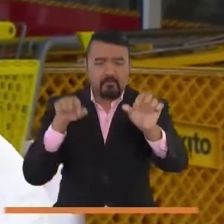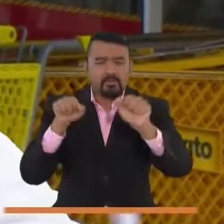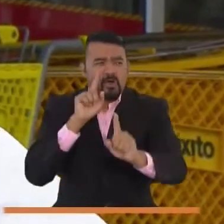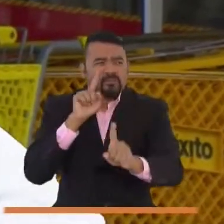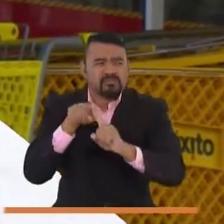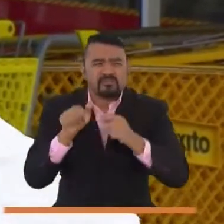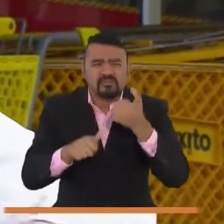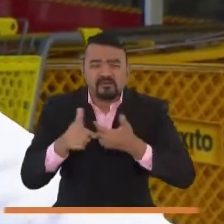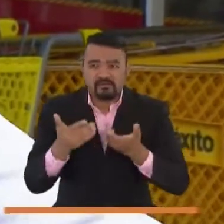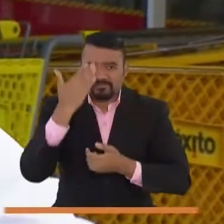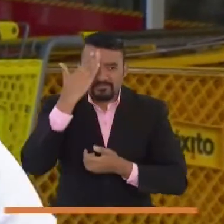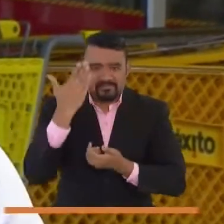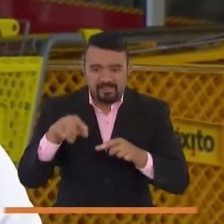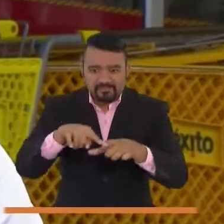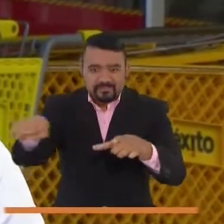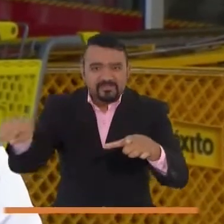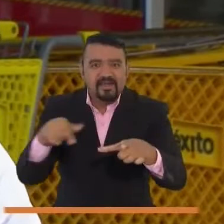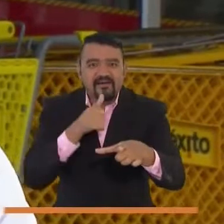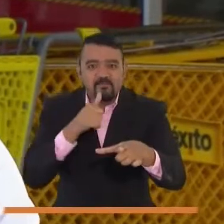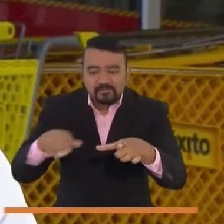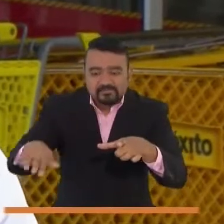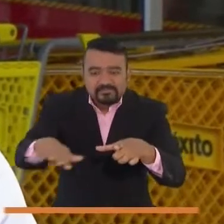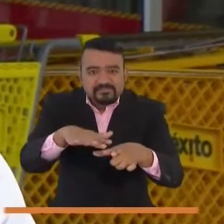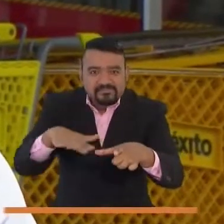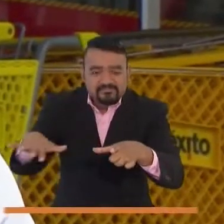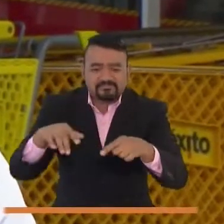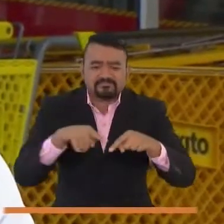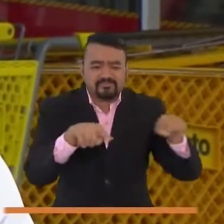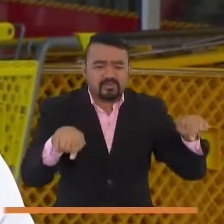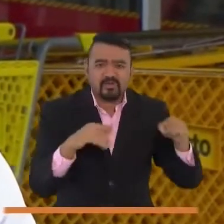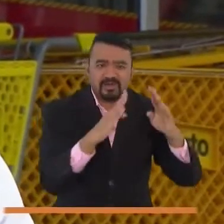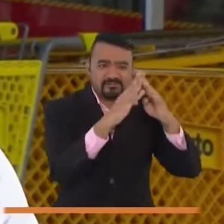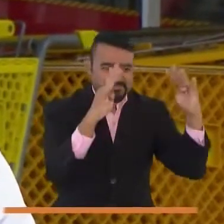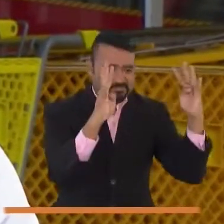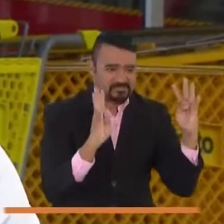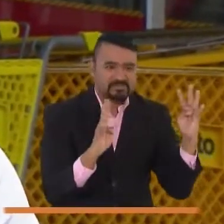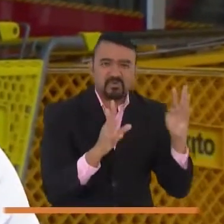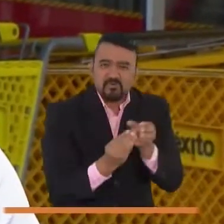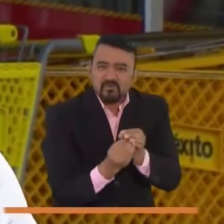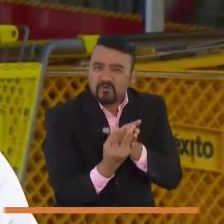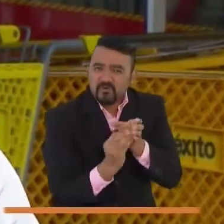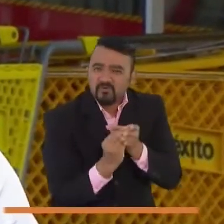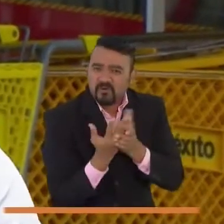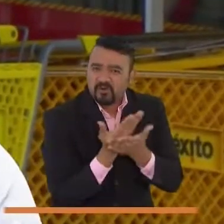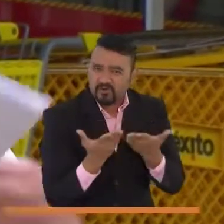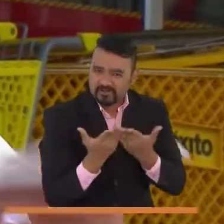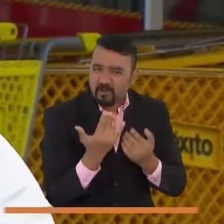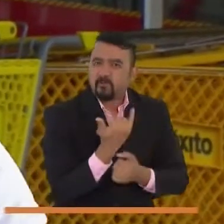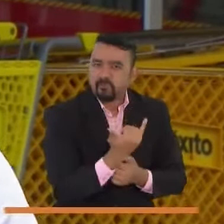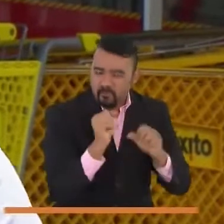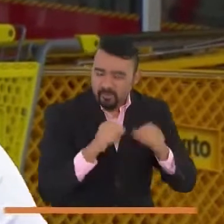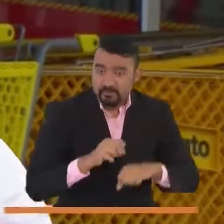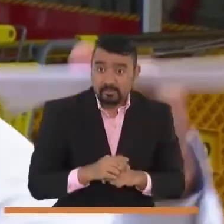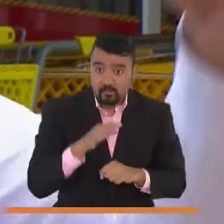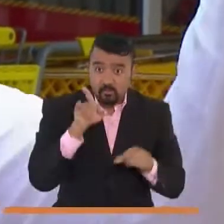mobiliario. Vamos a tener espejos de agua, vamos a tener algunos viveros. Entonces es una obra muy importante que en su totalidad va a generar un gran impacto y que ya lo